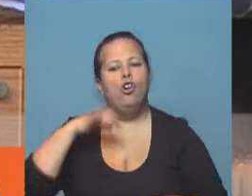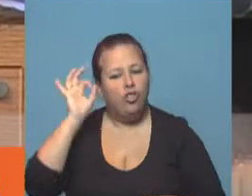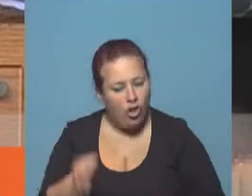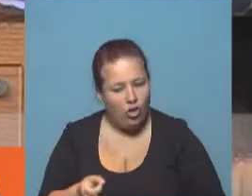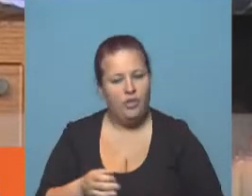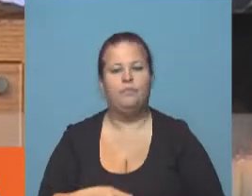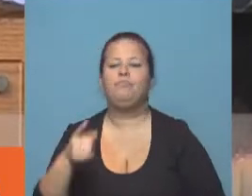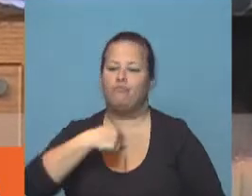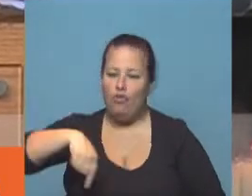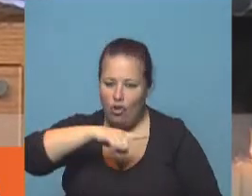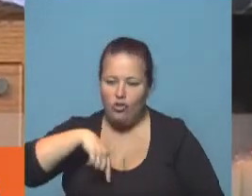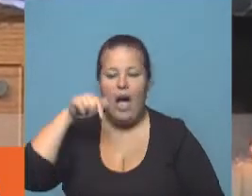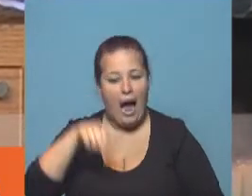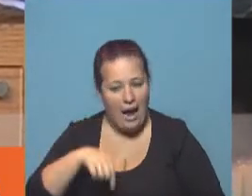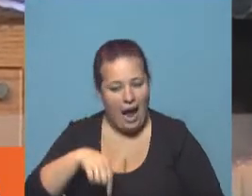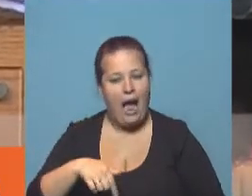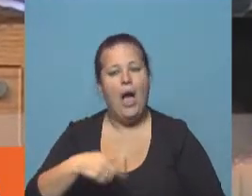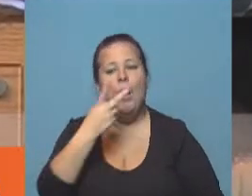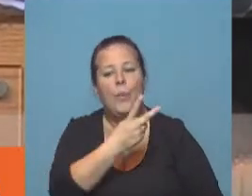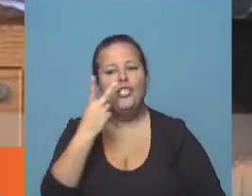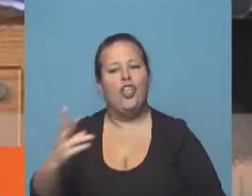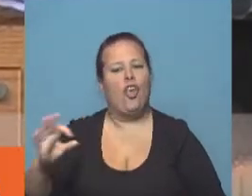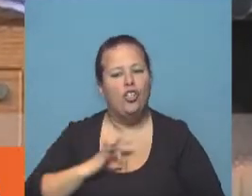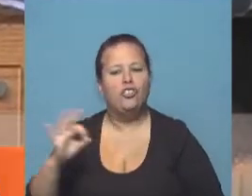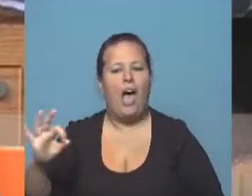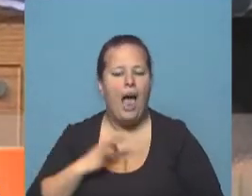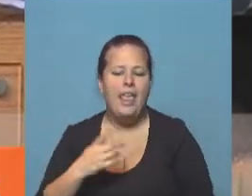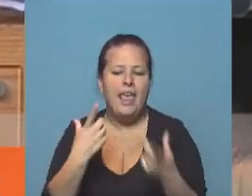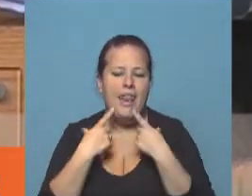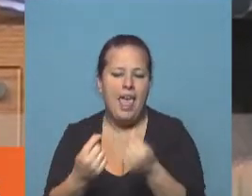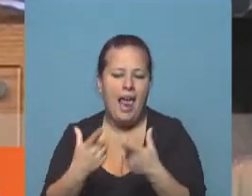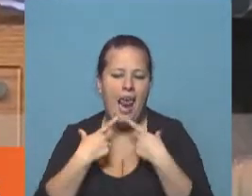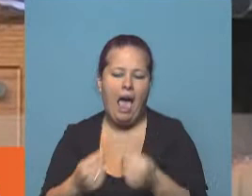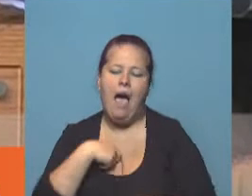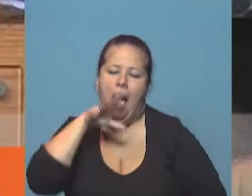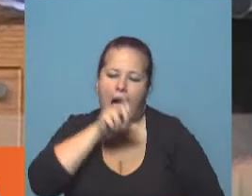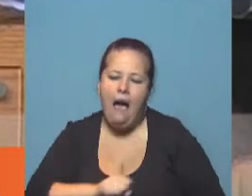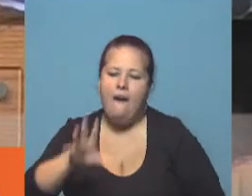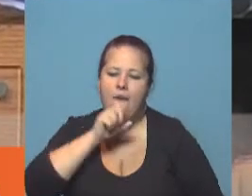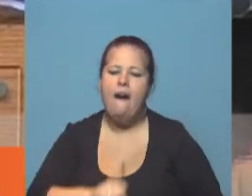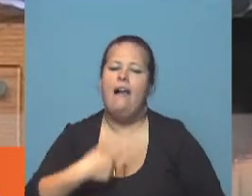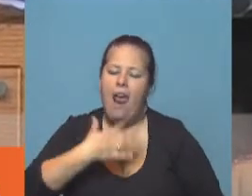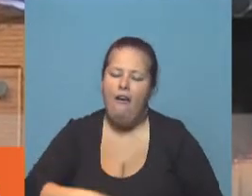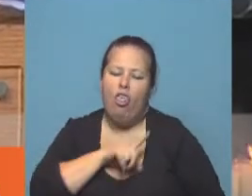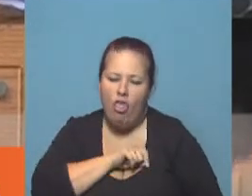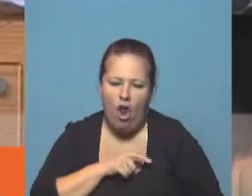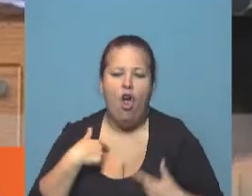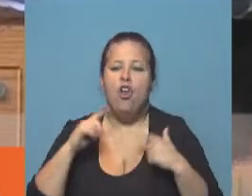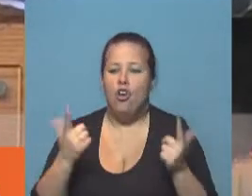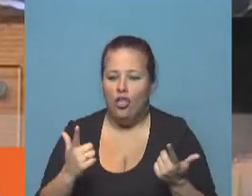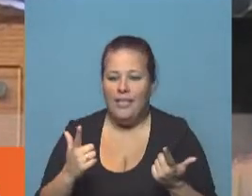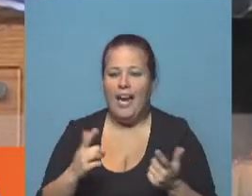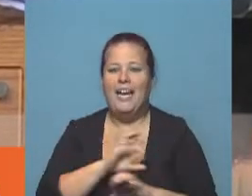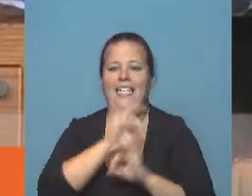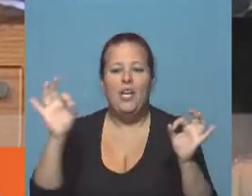también que nosotros aquí llevamos 22 años reclamando, soportando la triste realidad de no tener ni